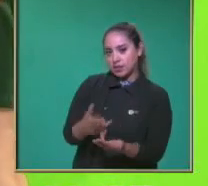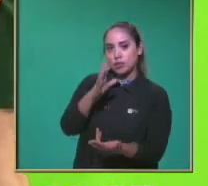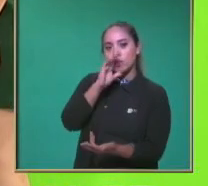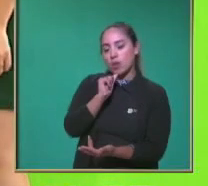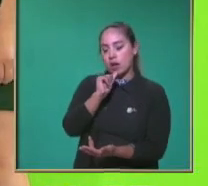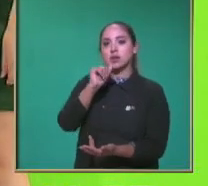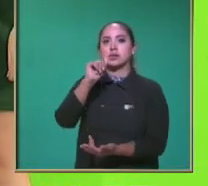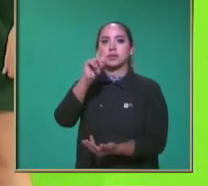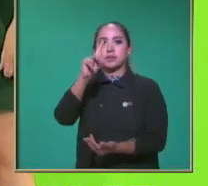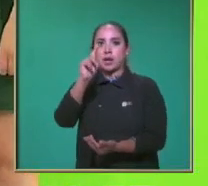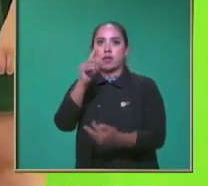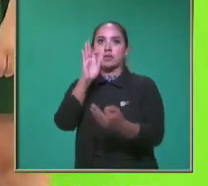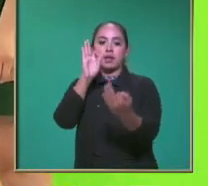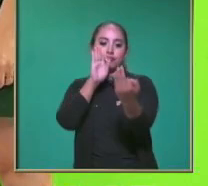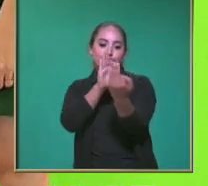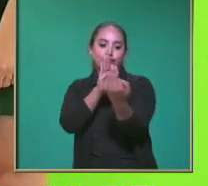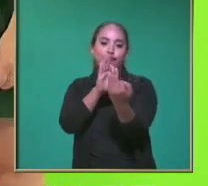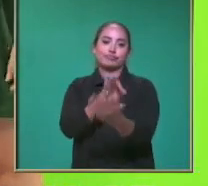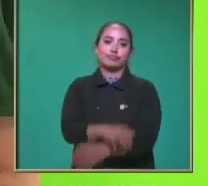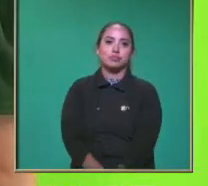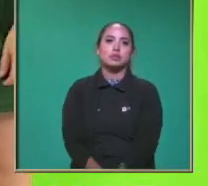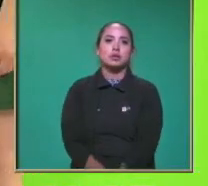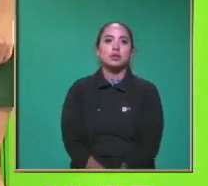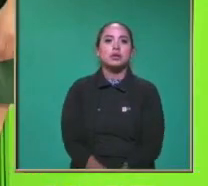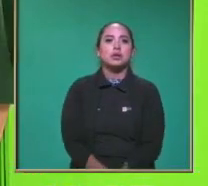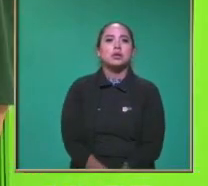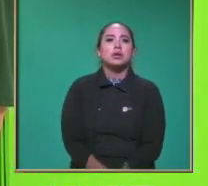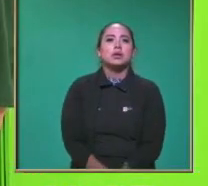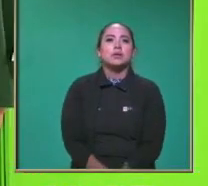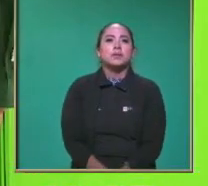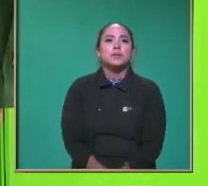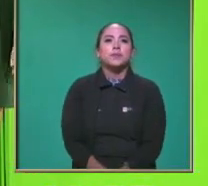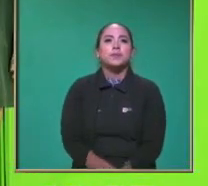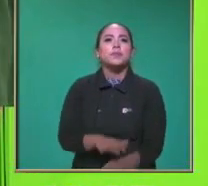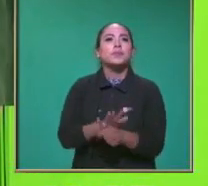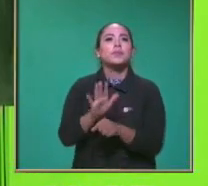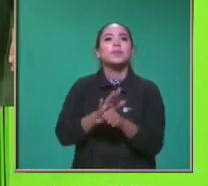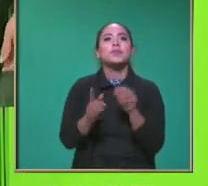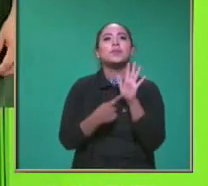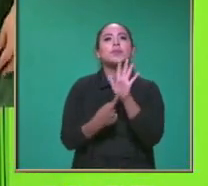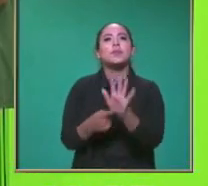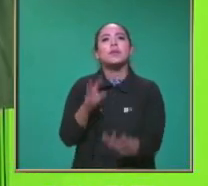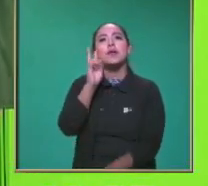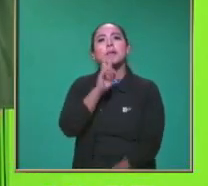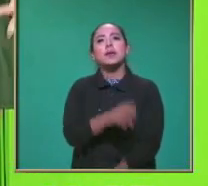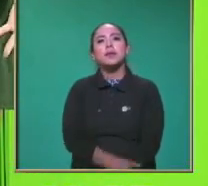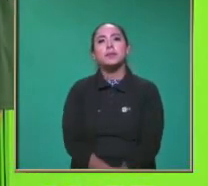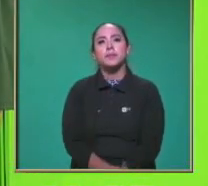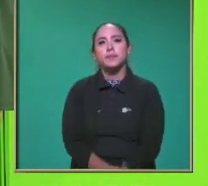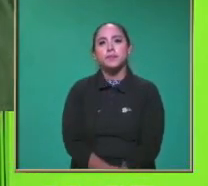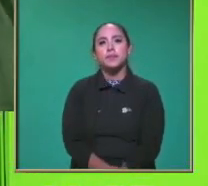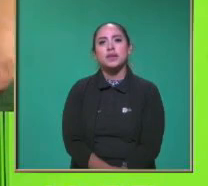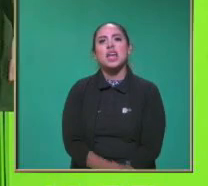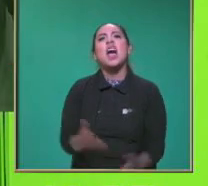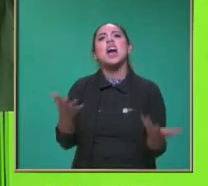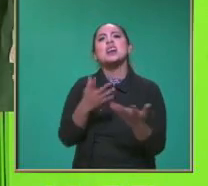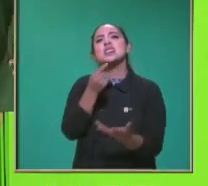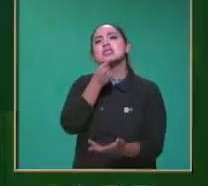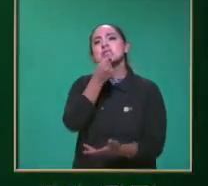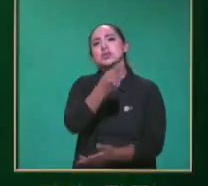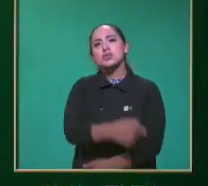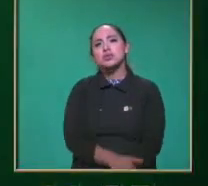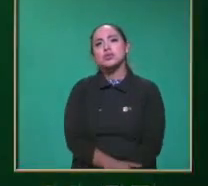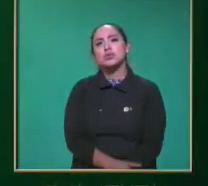Vamos a pasar a la siguiente. Dice, adivina qué sentido es. ¿Qué sentido es? ¿Qué está haciendo este niño? ¿Qué dice, está